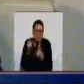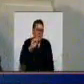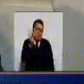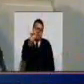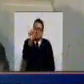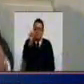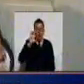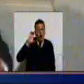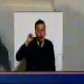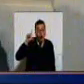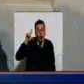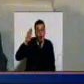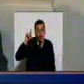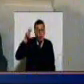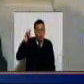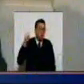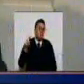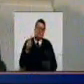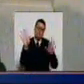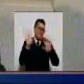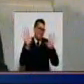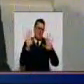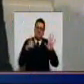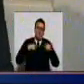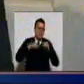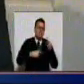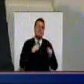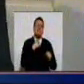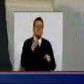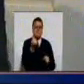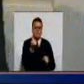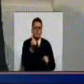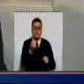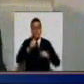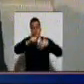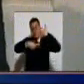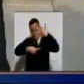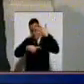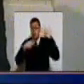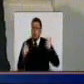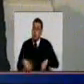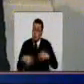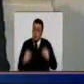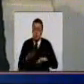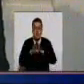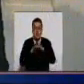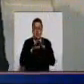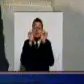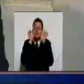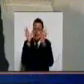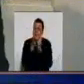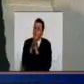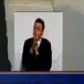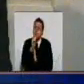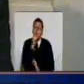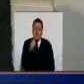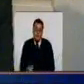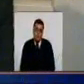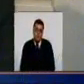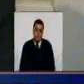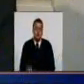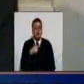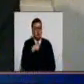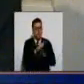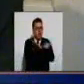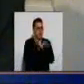en esto. Indicio 6, y este es uno de los indicios más escabrosos de esta historia. Ya les